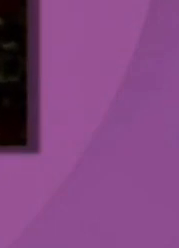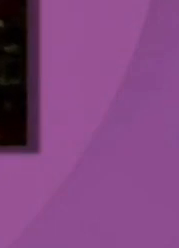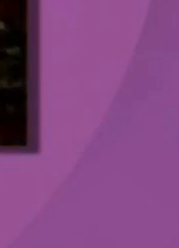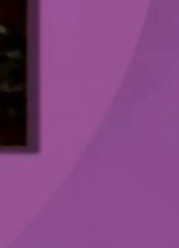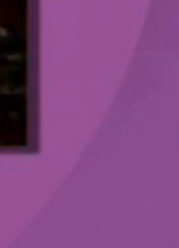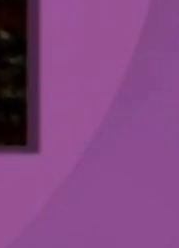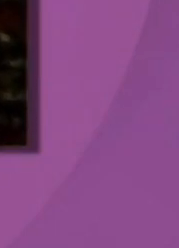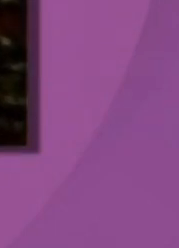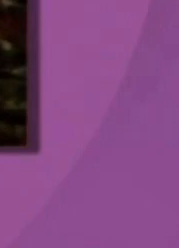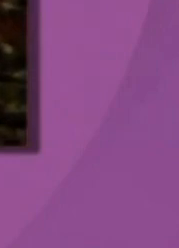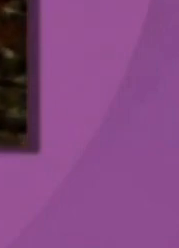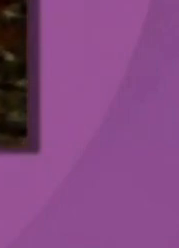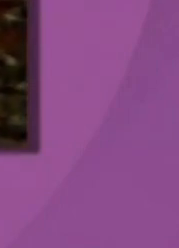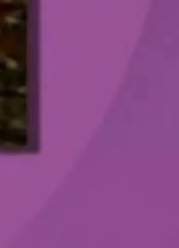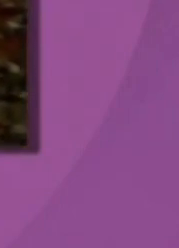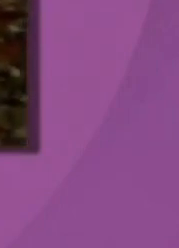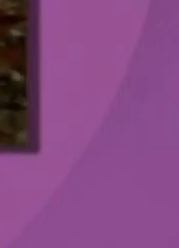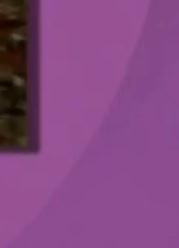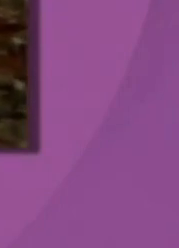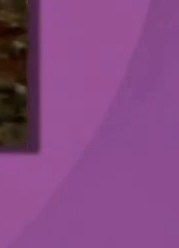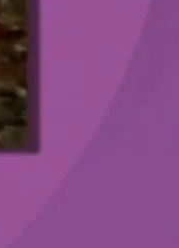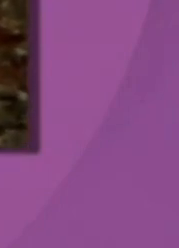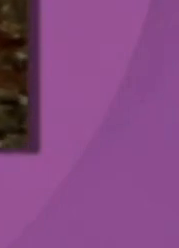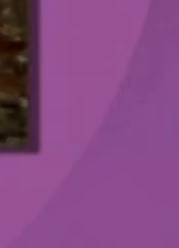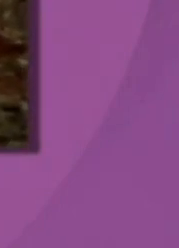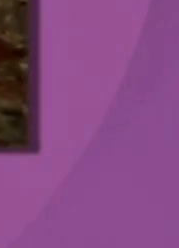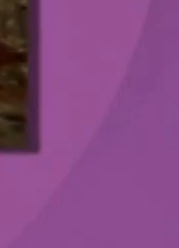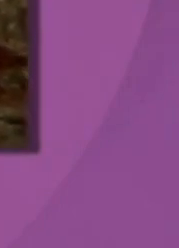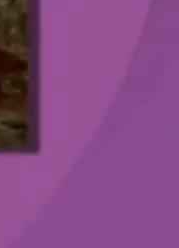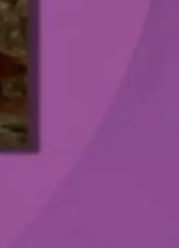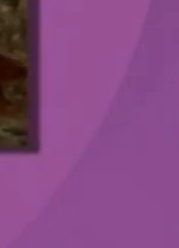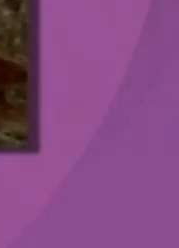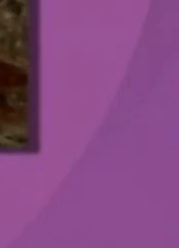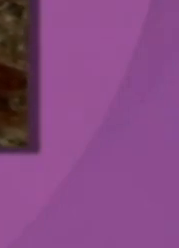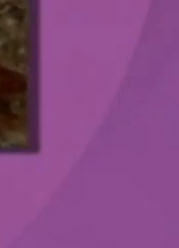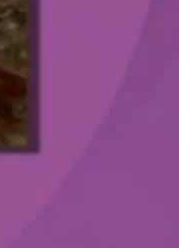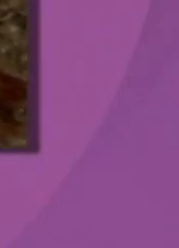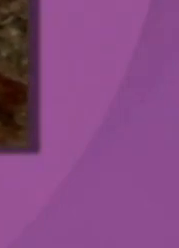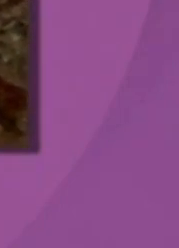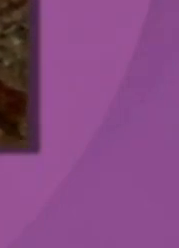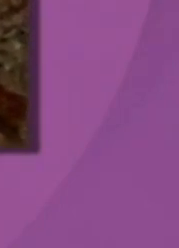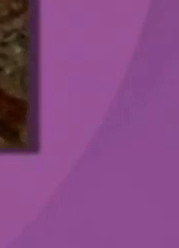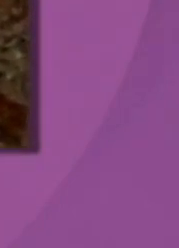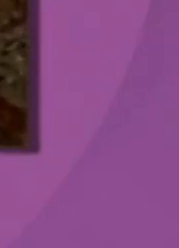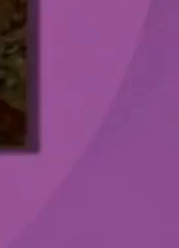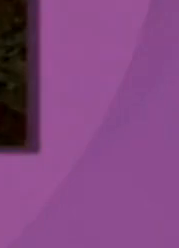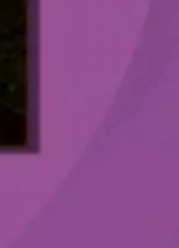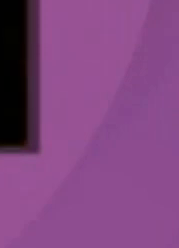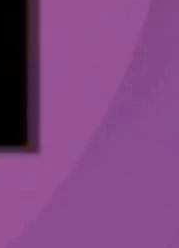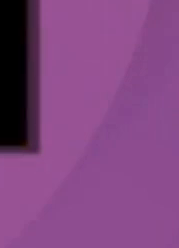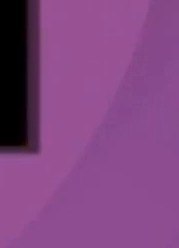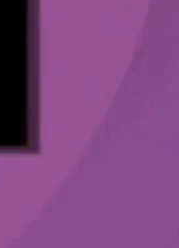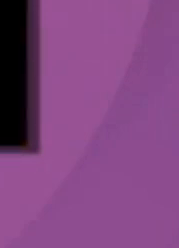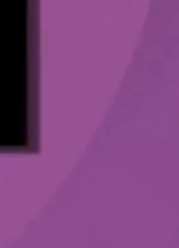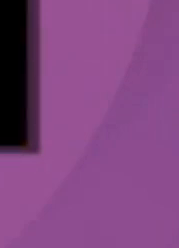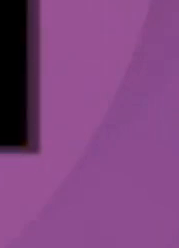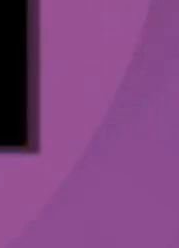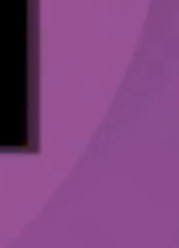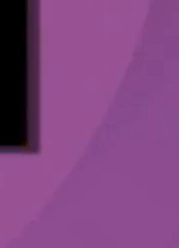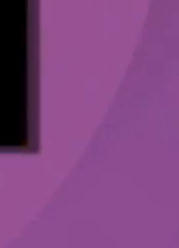mastodonte. También se han localizado restos de fogones, así como de materiales orgánicos que incluyen cerca de 70 especies